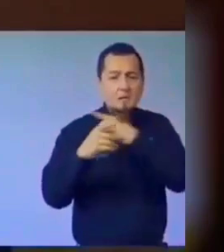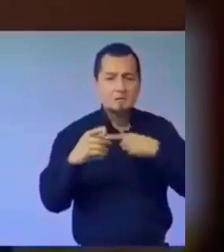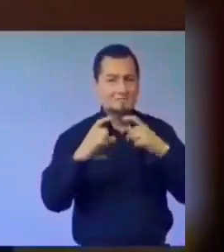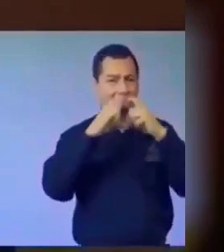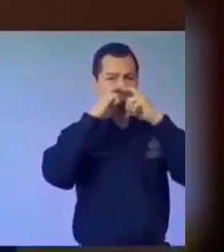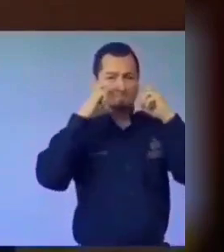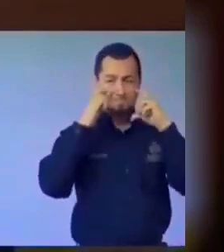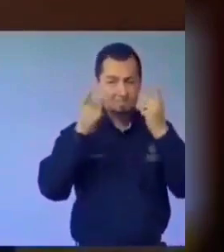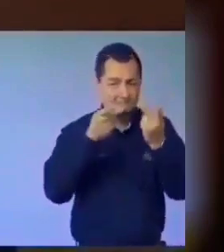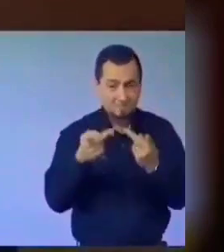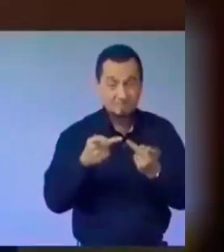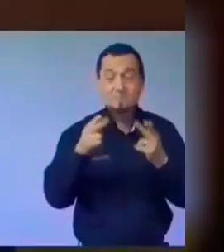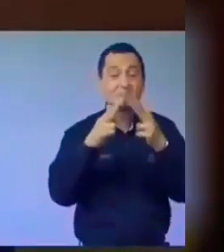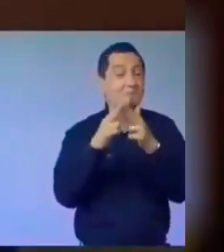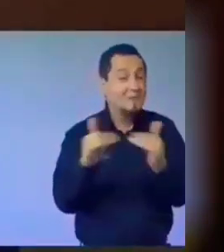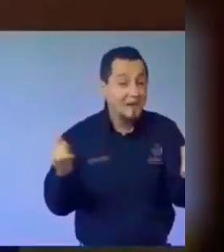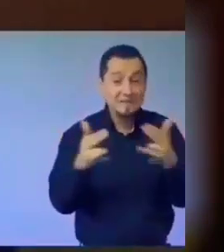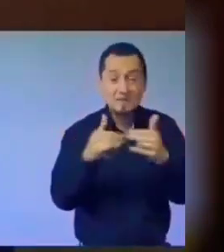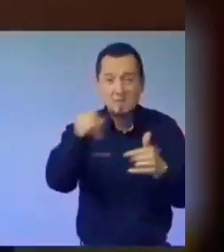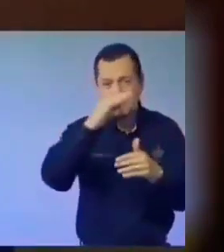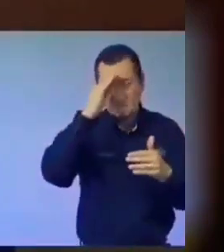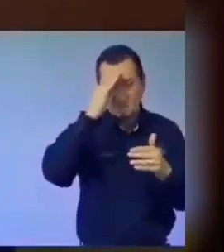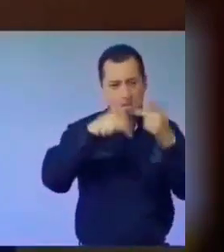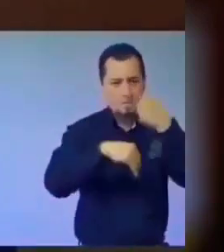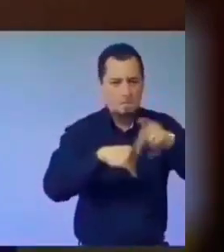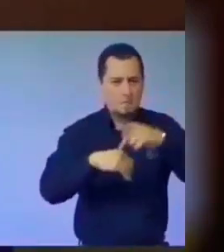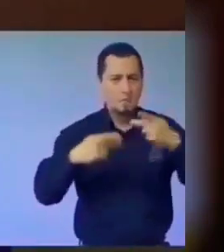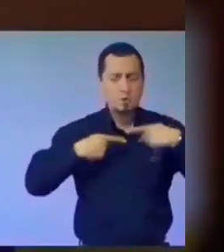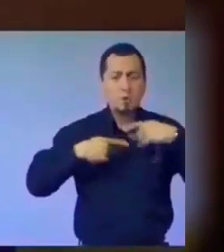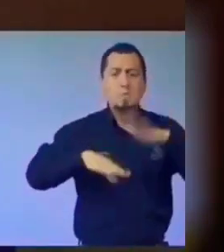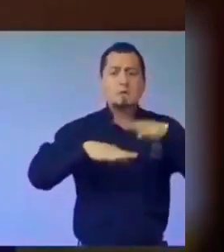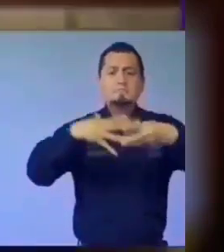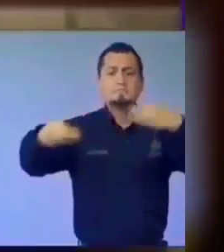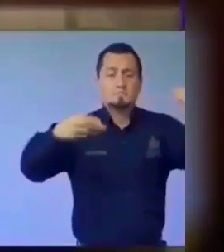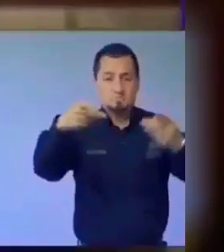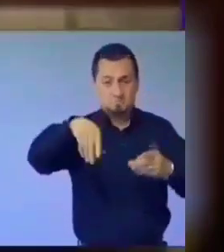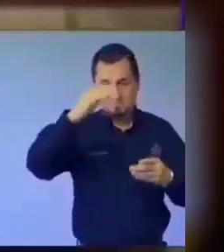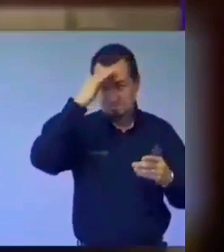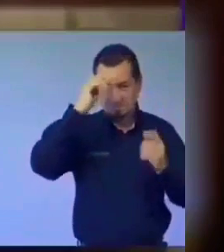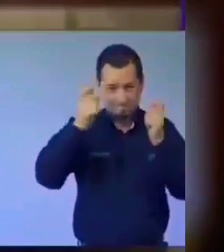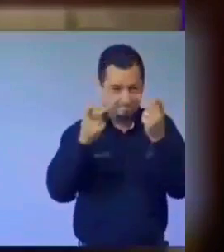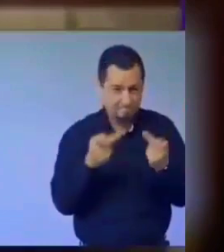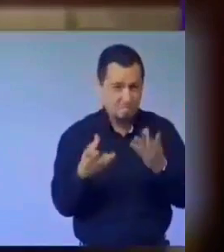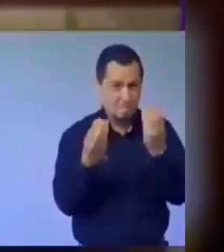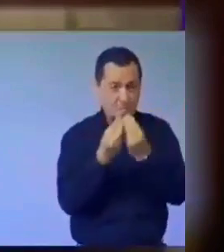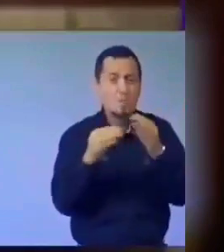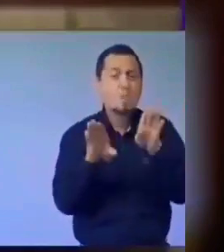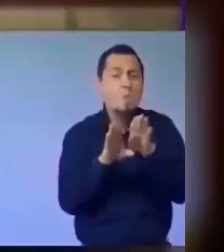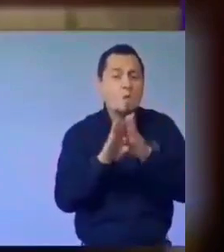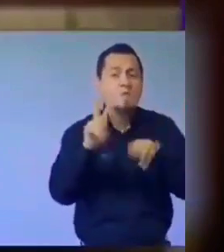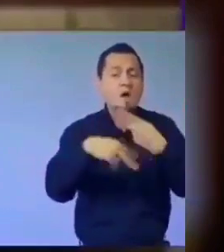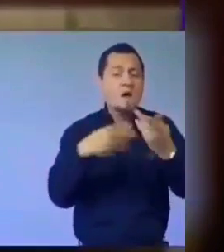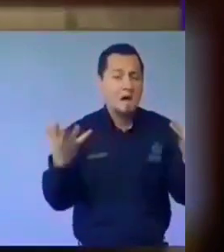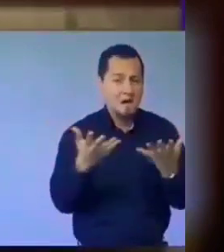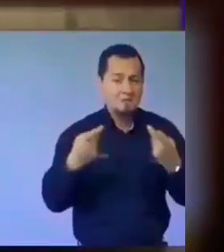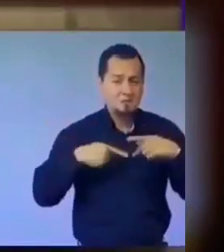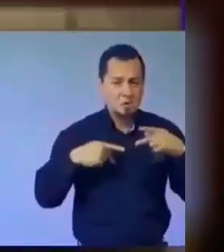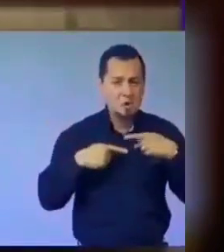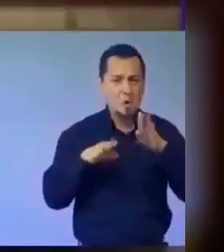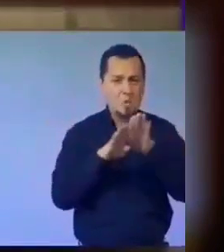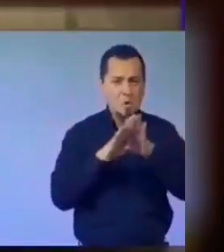toca. Nadie puede poner en riesgo a la gente que lo rodea. Las disposiciones específicas sobre cómo se van a hacer cumplir estas